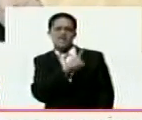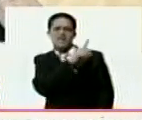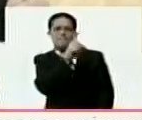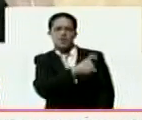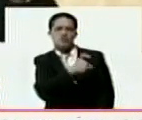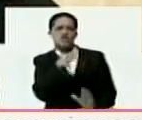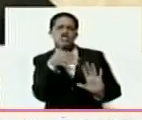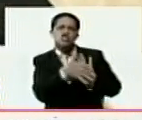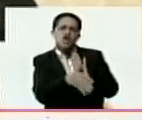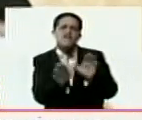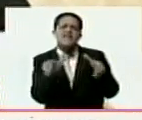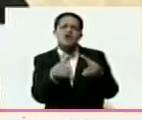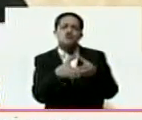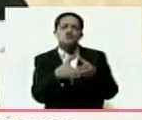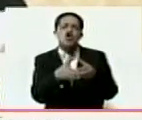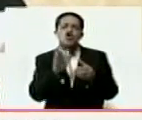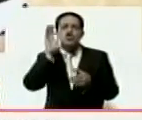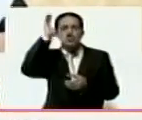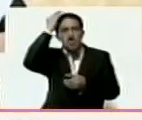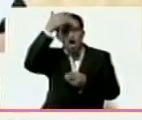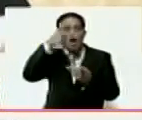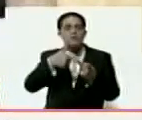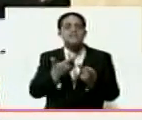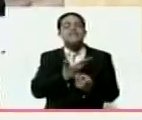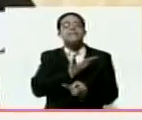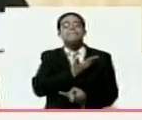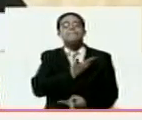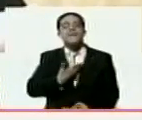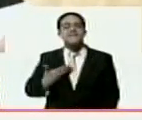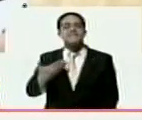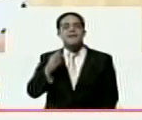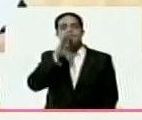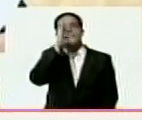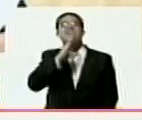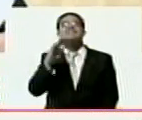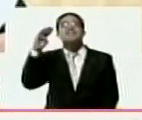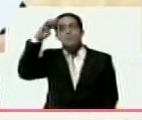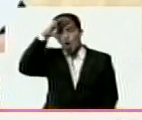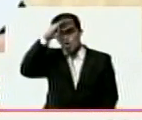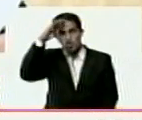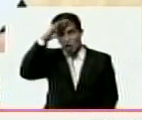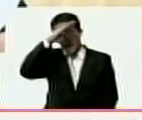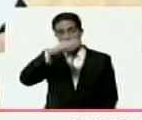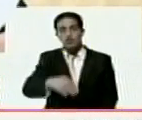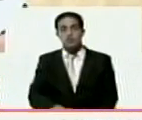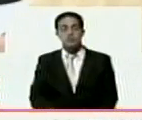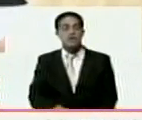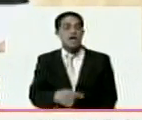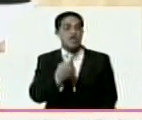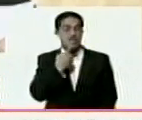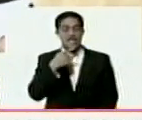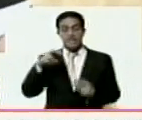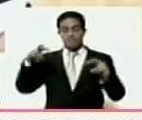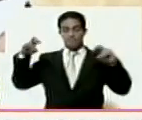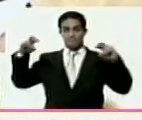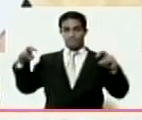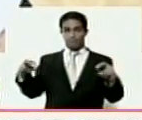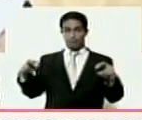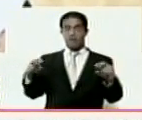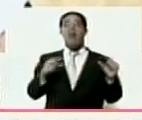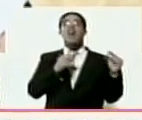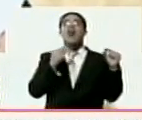Trump y el presidente de Brasil, él dice, pero obviamente que a la cabeza de la cena y la conversación de esta